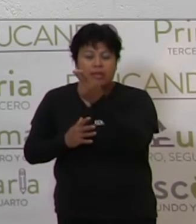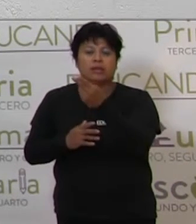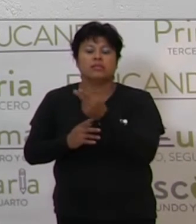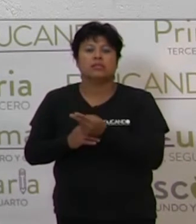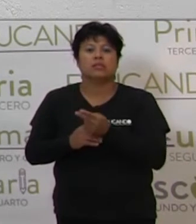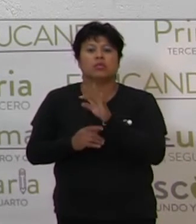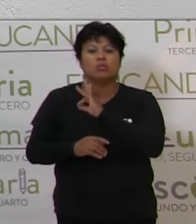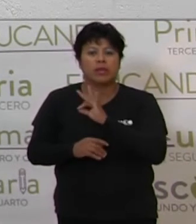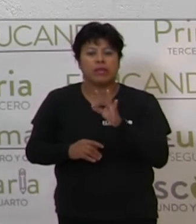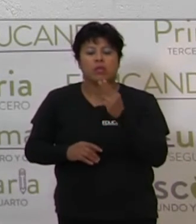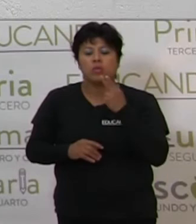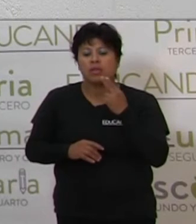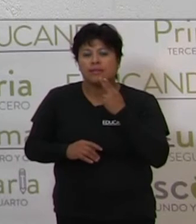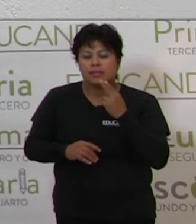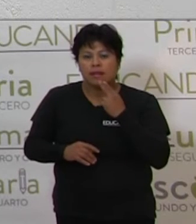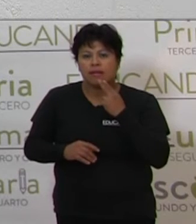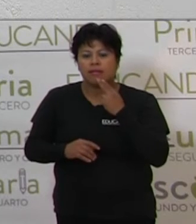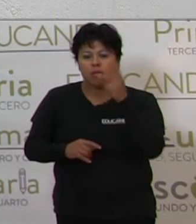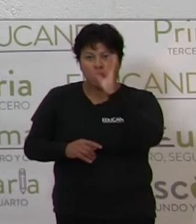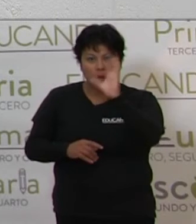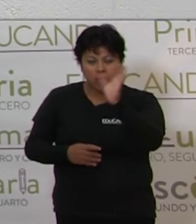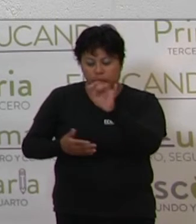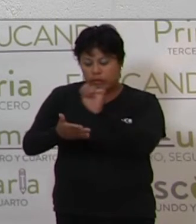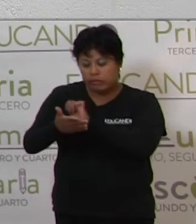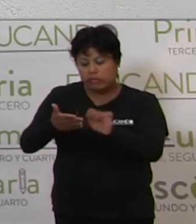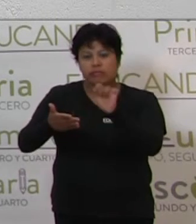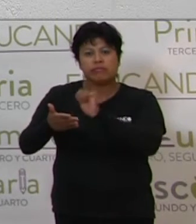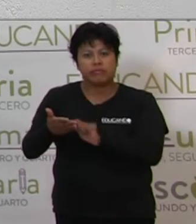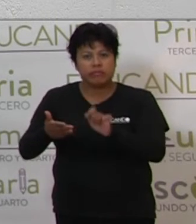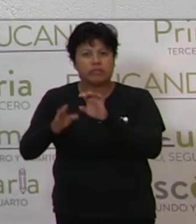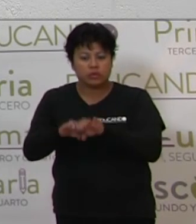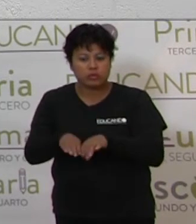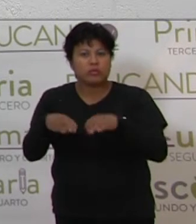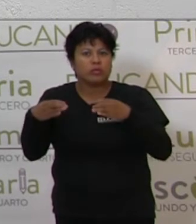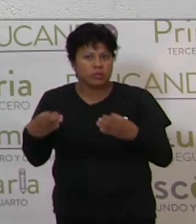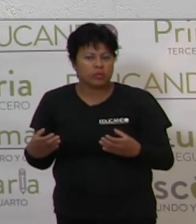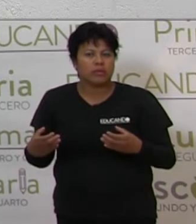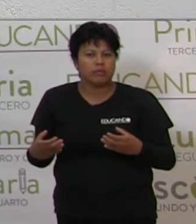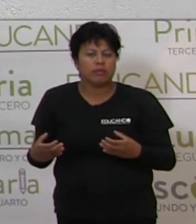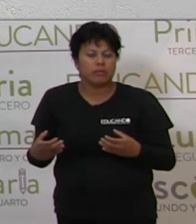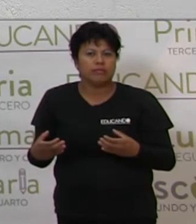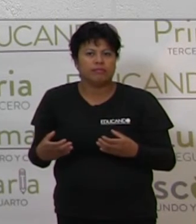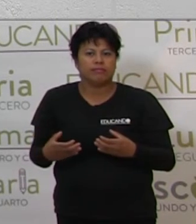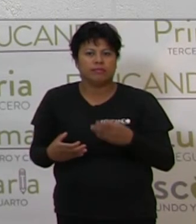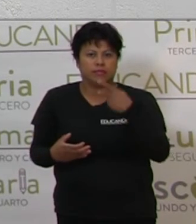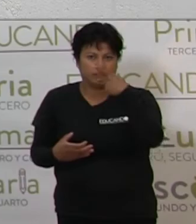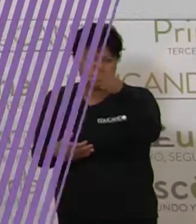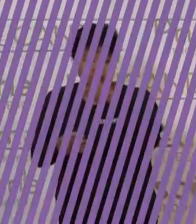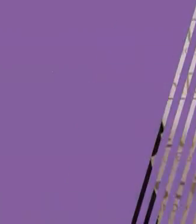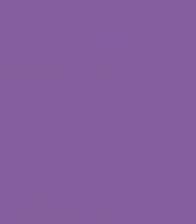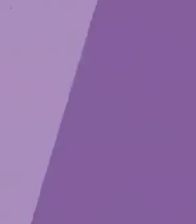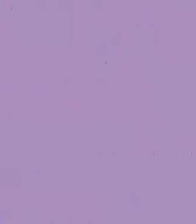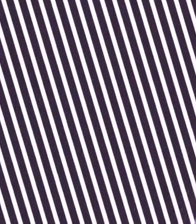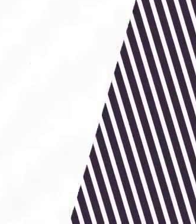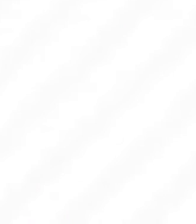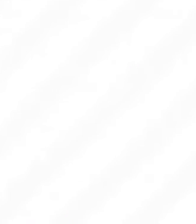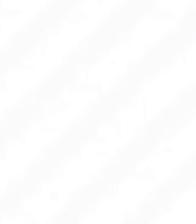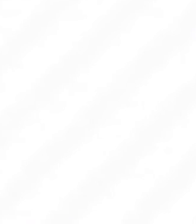los utilicen en el momento de crear su propio texto.